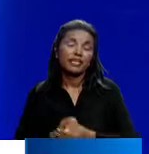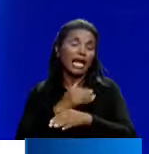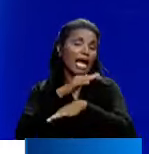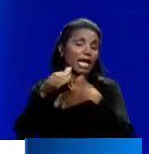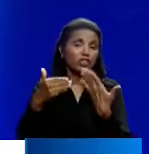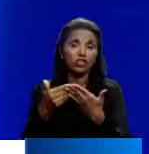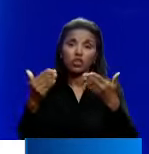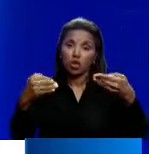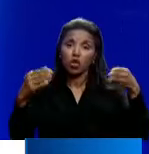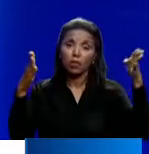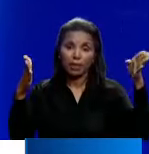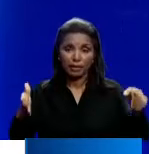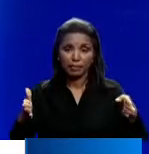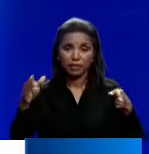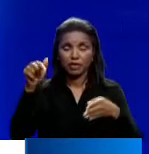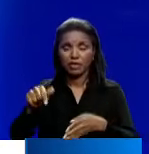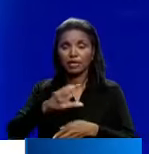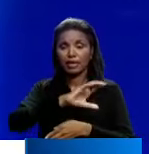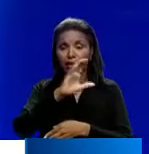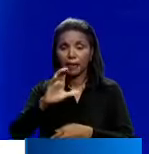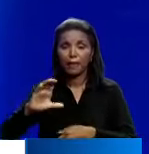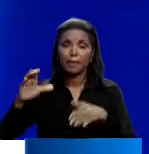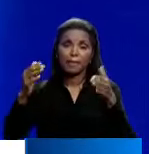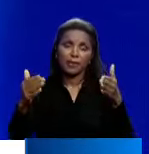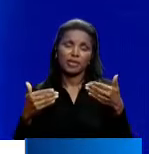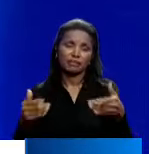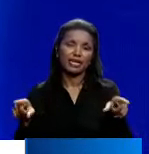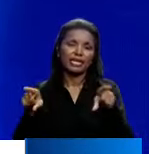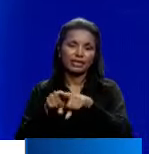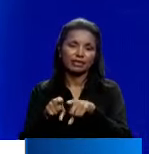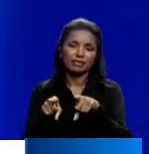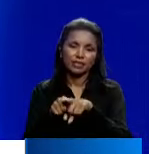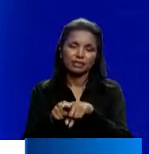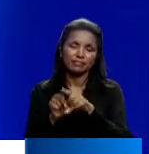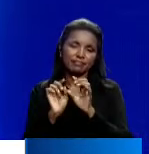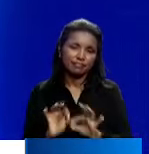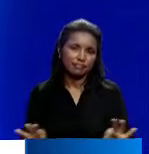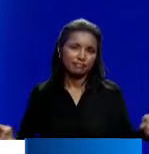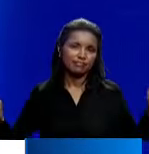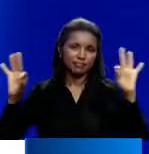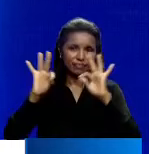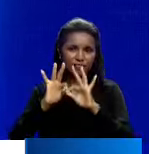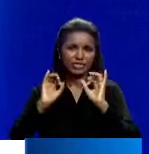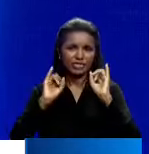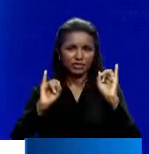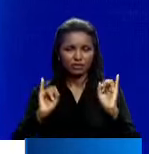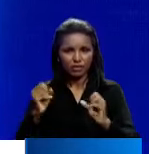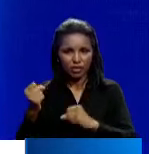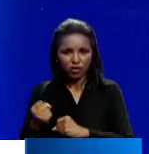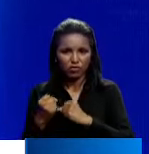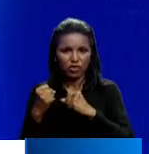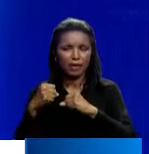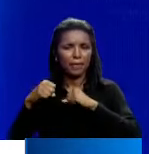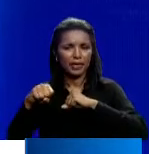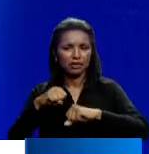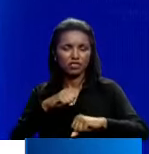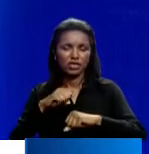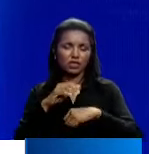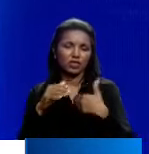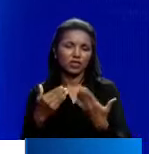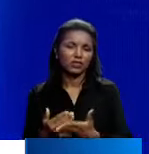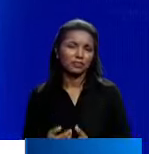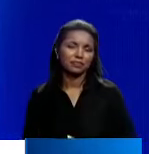todos nuestros habitantes a nivel nacional. Y también es importante tener instituciones fuertes para luchar contra la